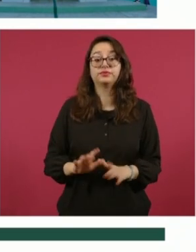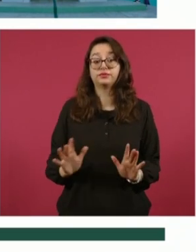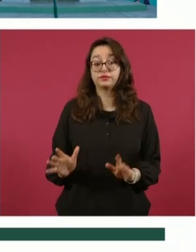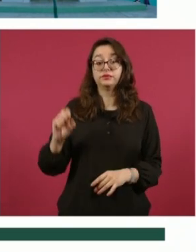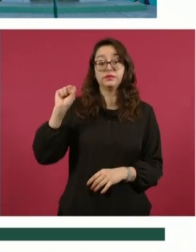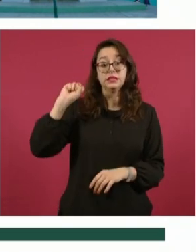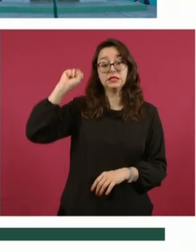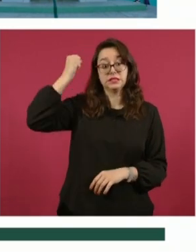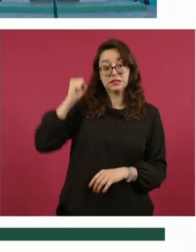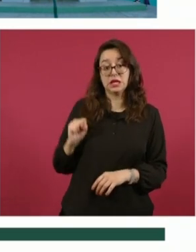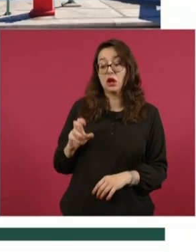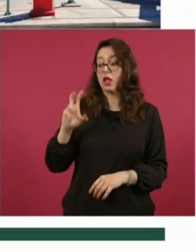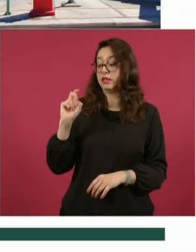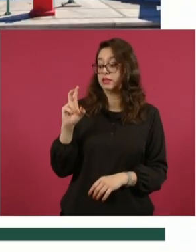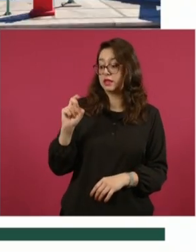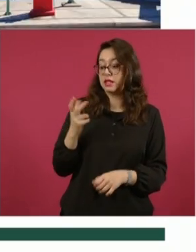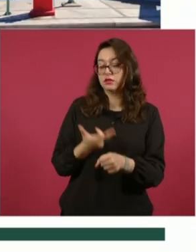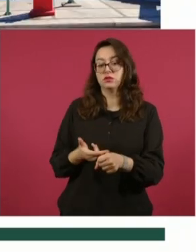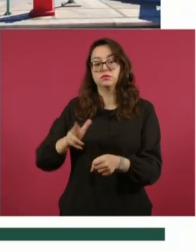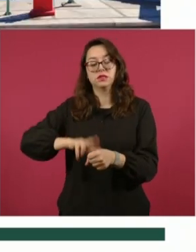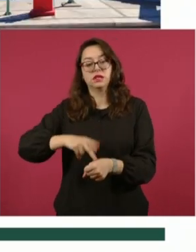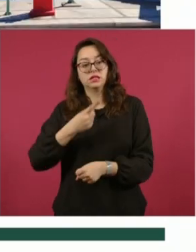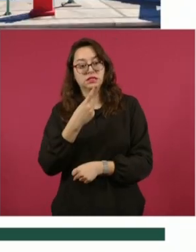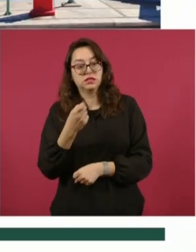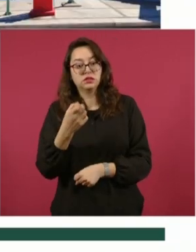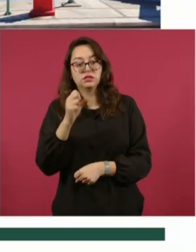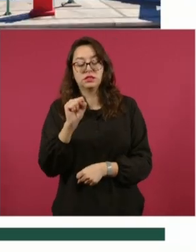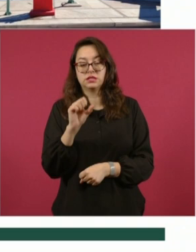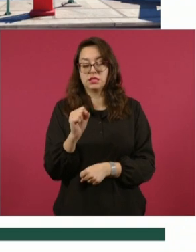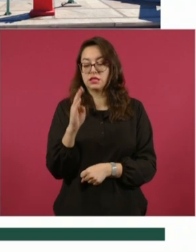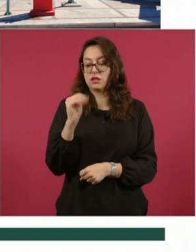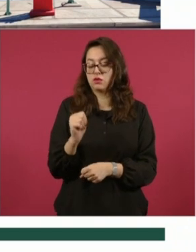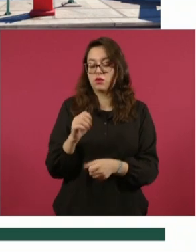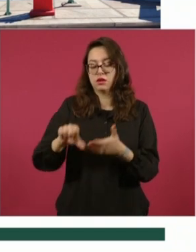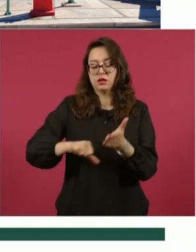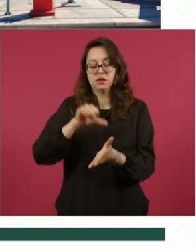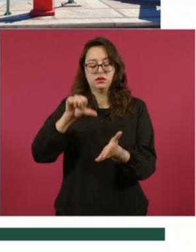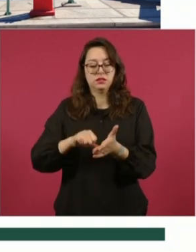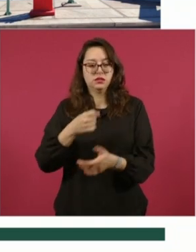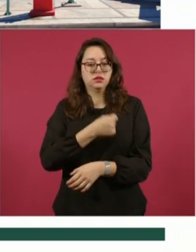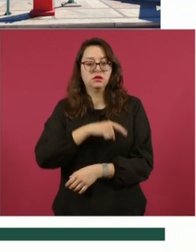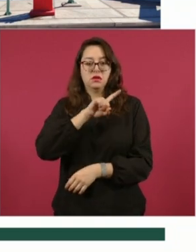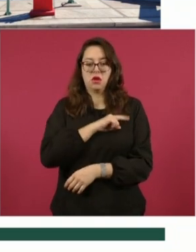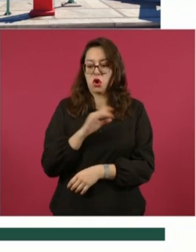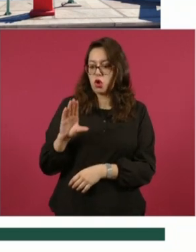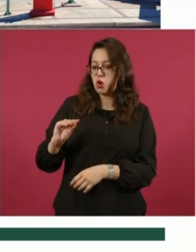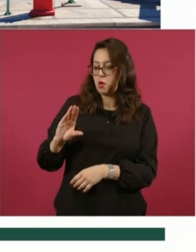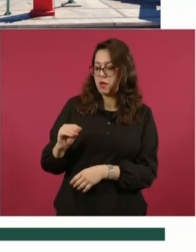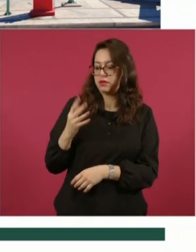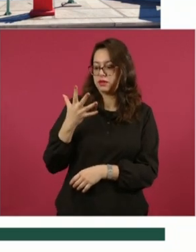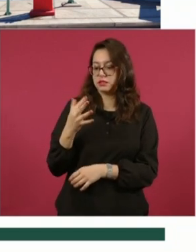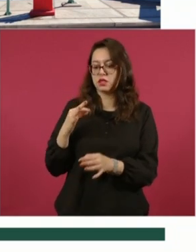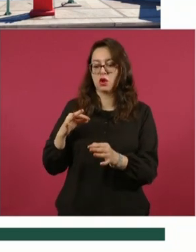30 hospitales y 359 centros de salud, hay un avance del 95%. Se han adquirido